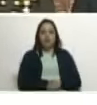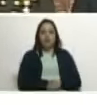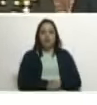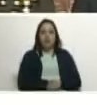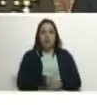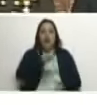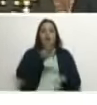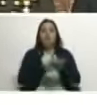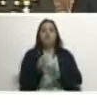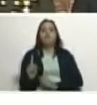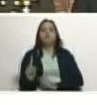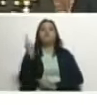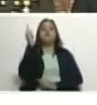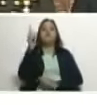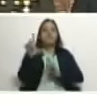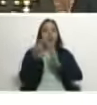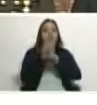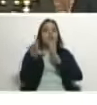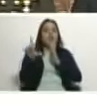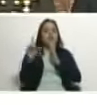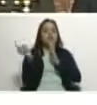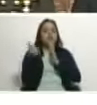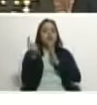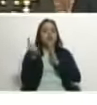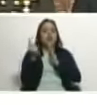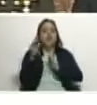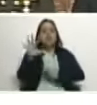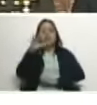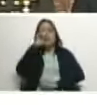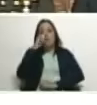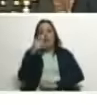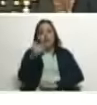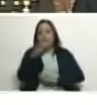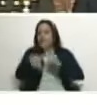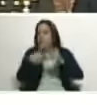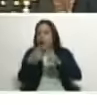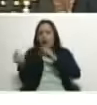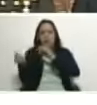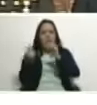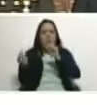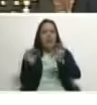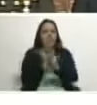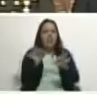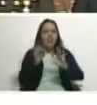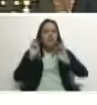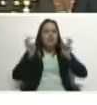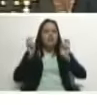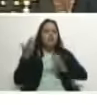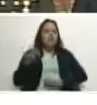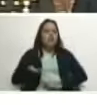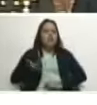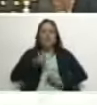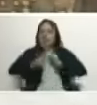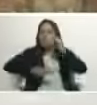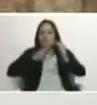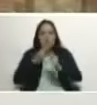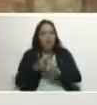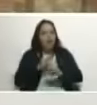aprobó una ley en cinco años, no discutió jamás ningún tema importante, nunca